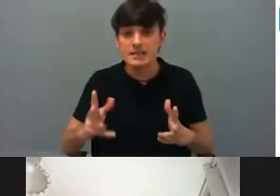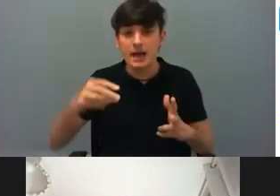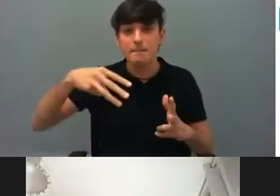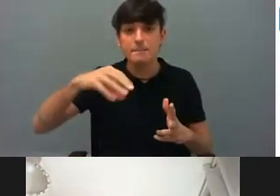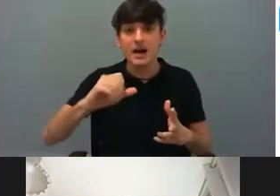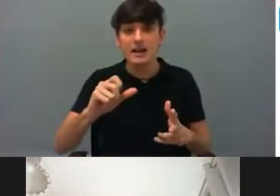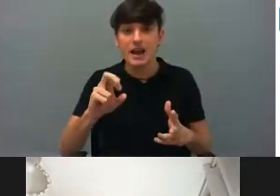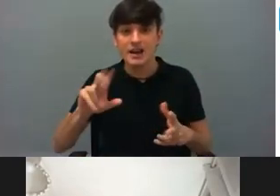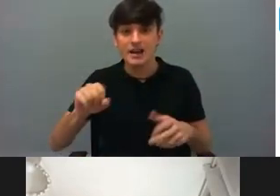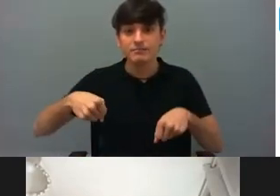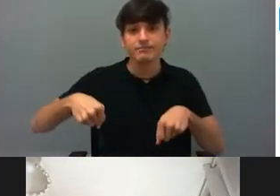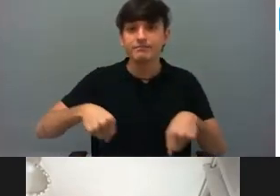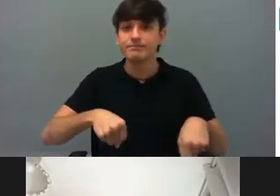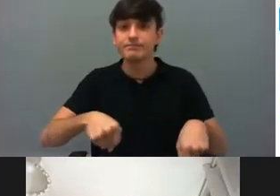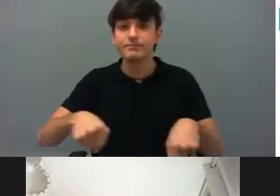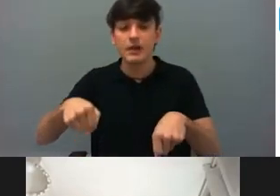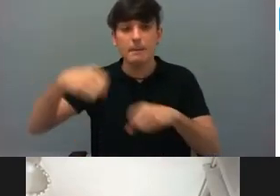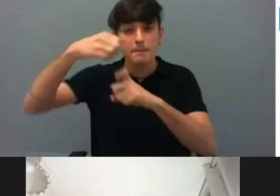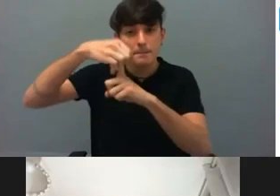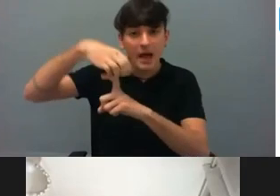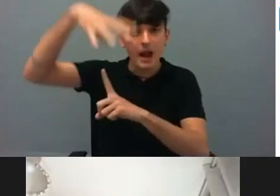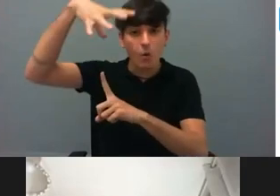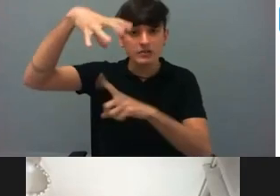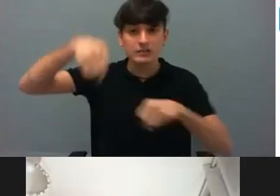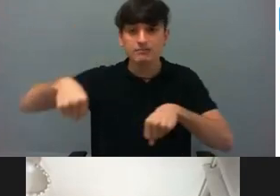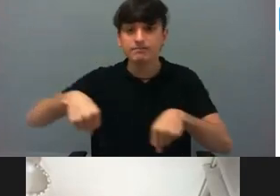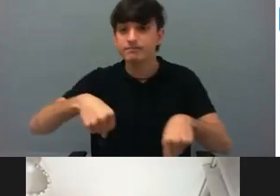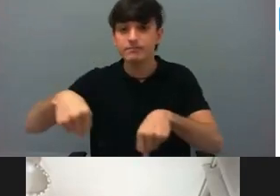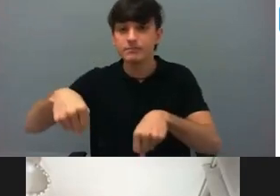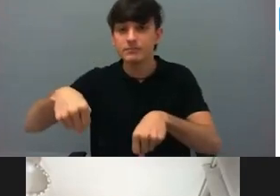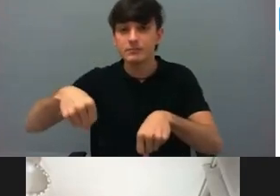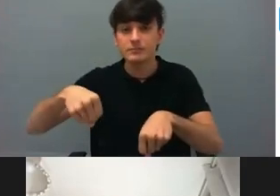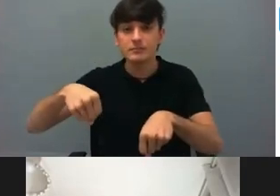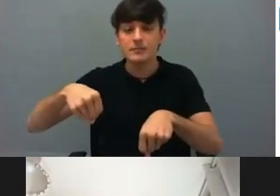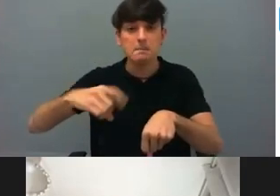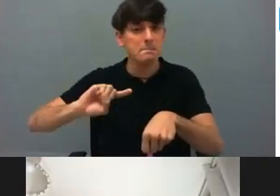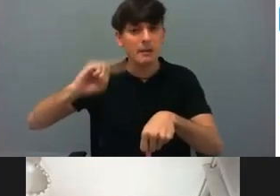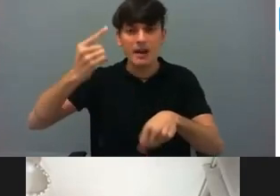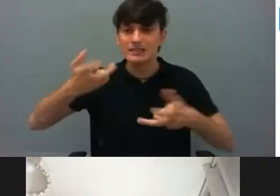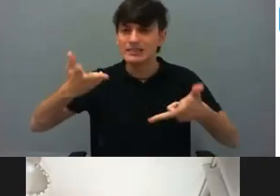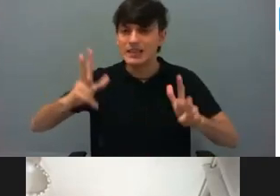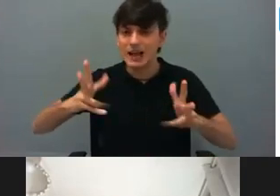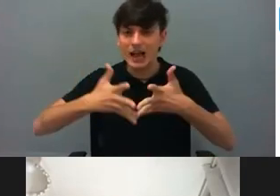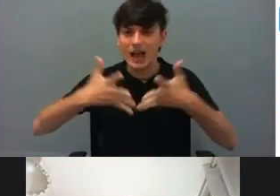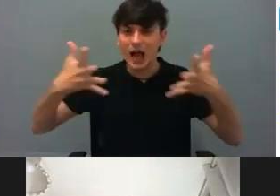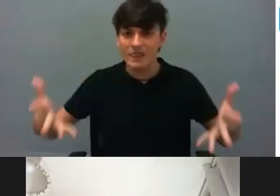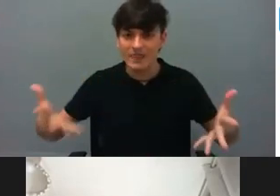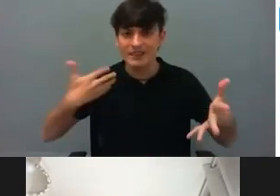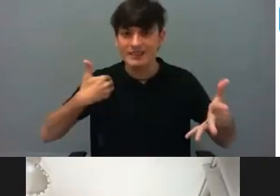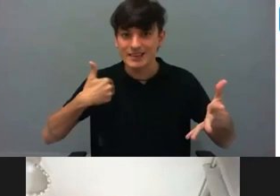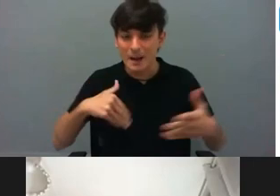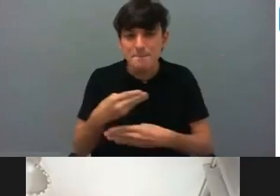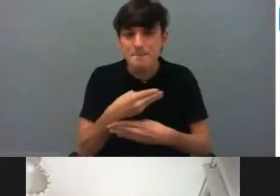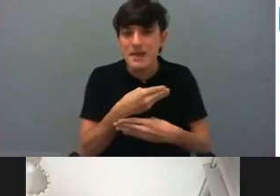azules y blancas, tipo paraguas. La primera silla grande, ya no hay de bebé para su